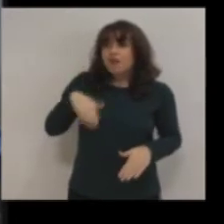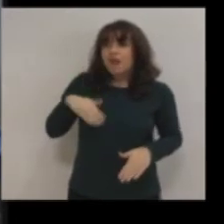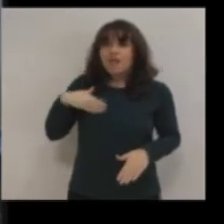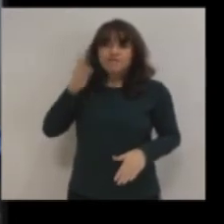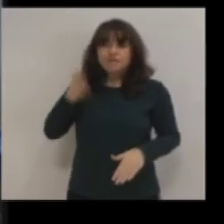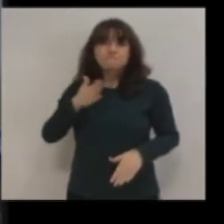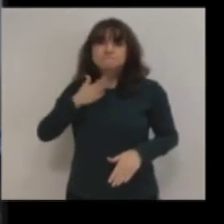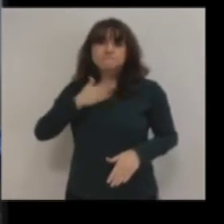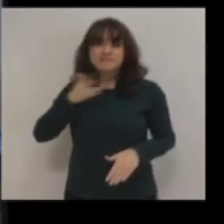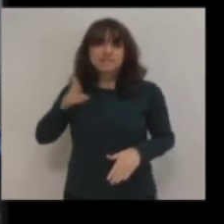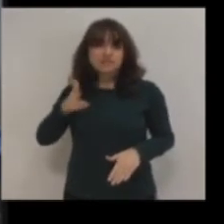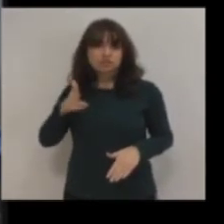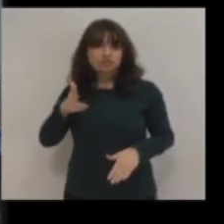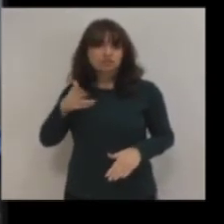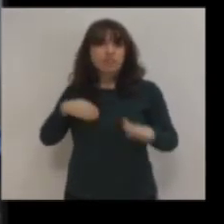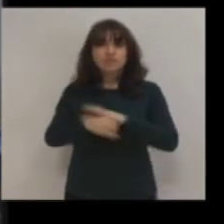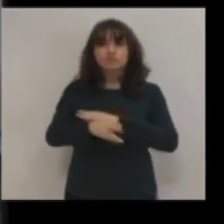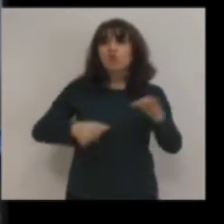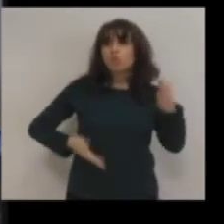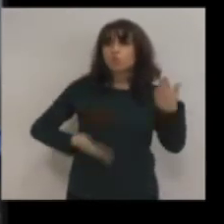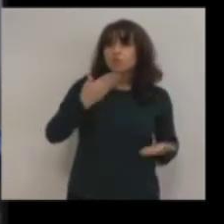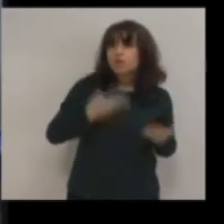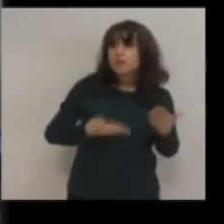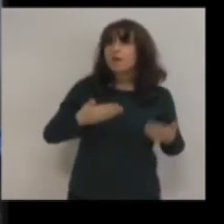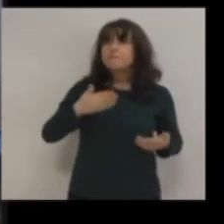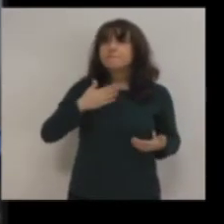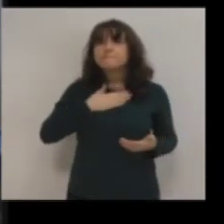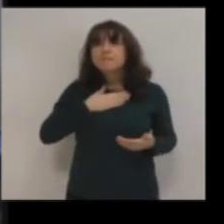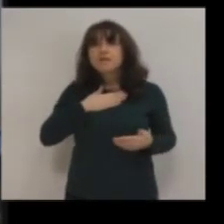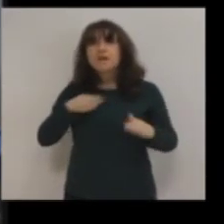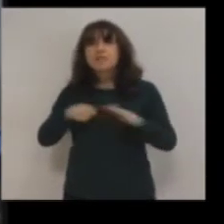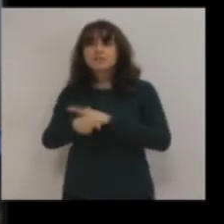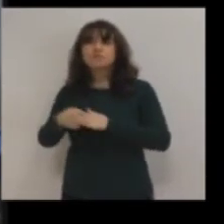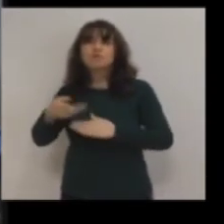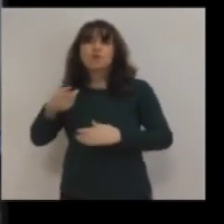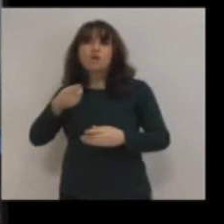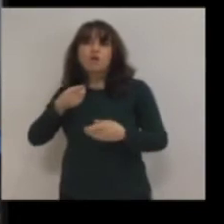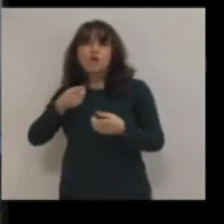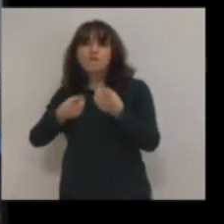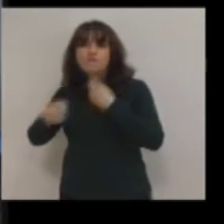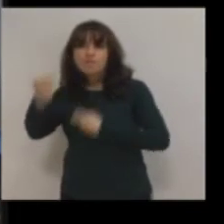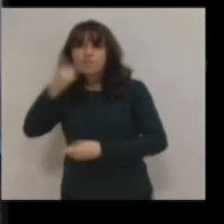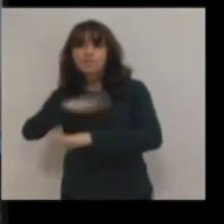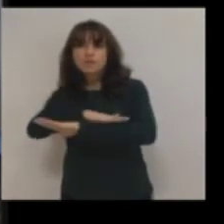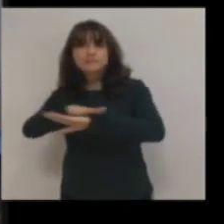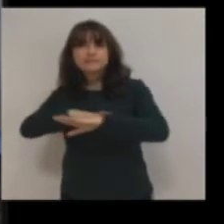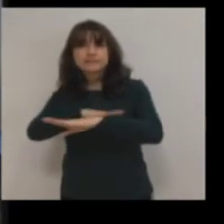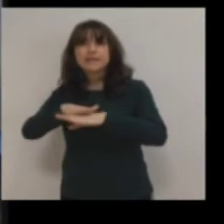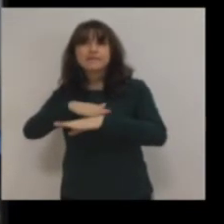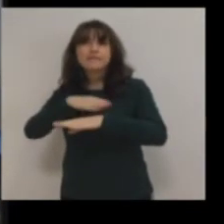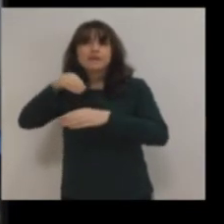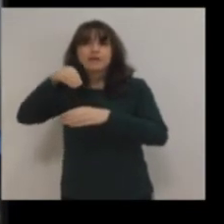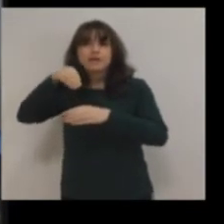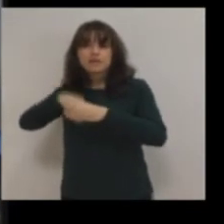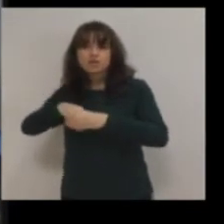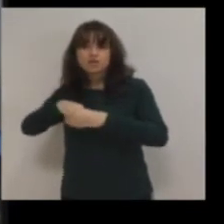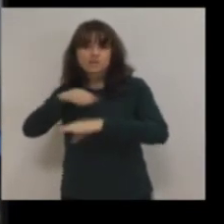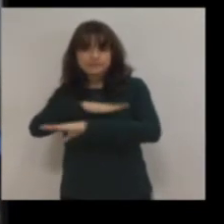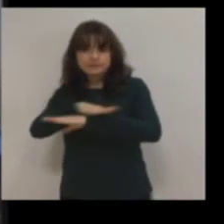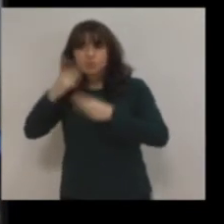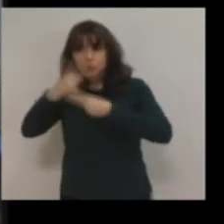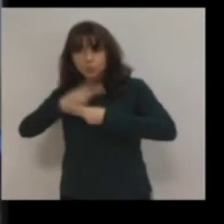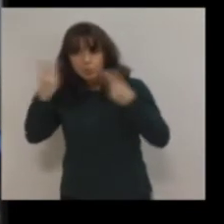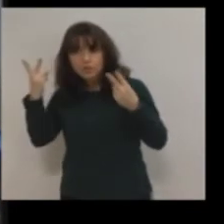mis derechos. Mi acceso a la justicia, mi acceso a la información administrativa de la propia